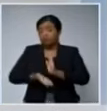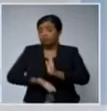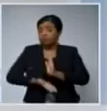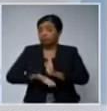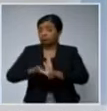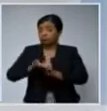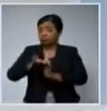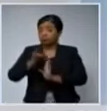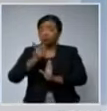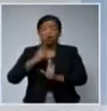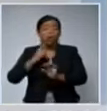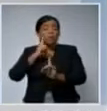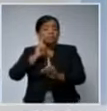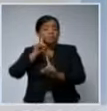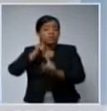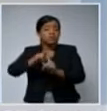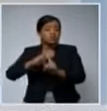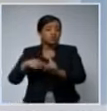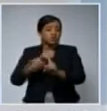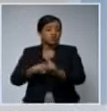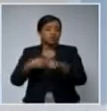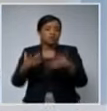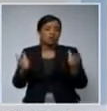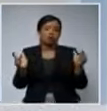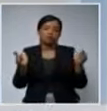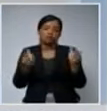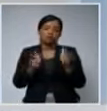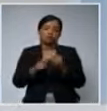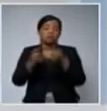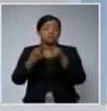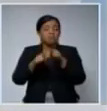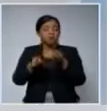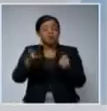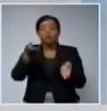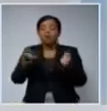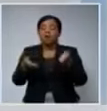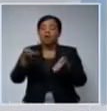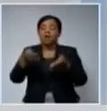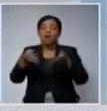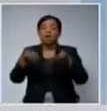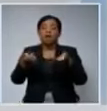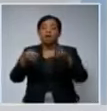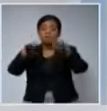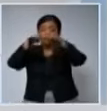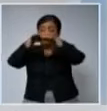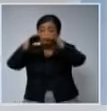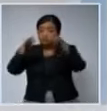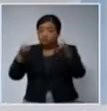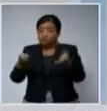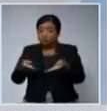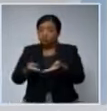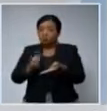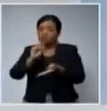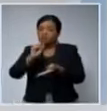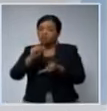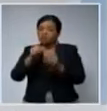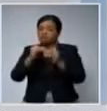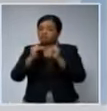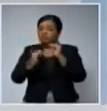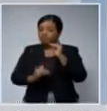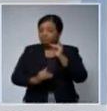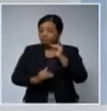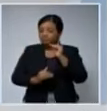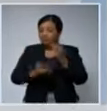propósitos, pero inferior a la letalidad del mundo, que es del 2,21%, y a la de las Américas, que es